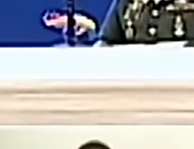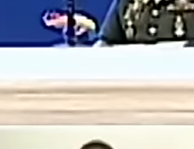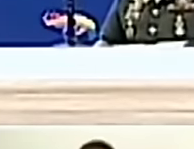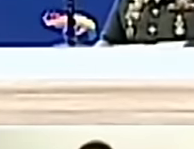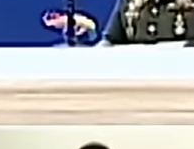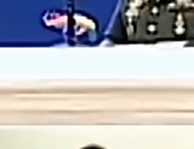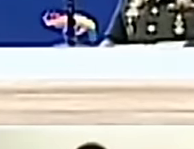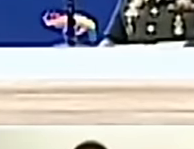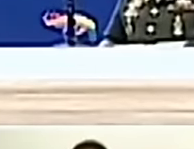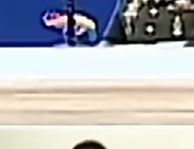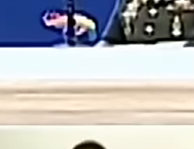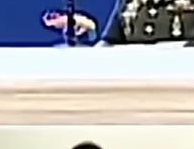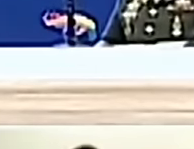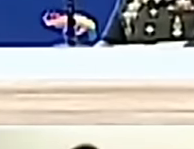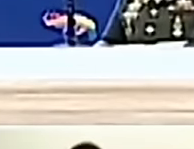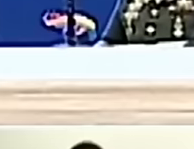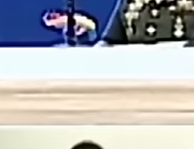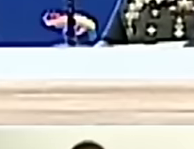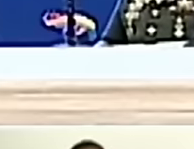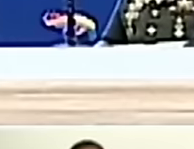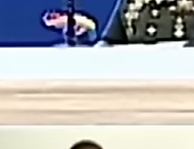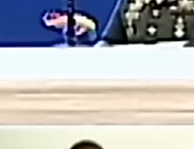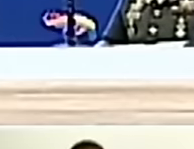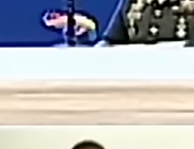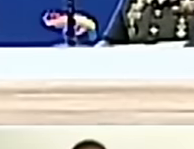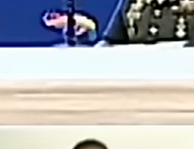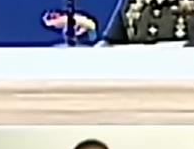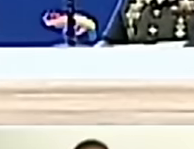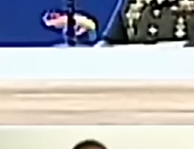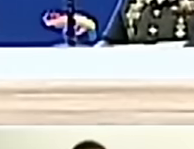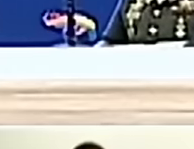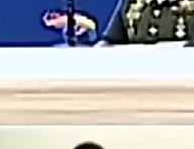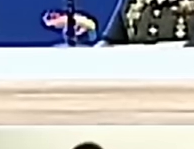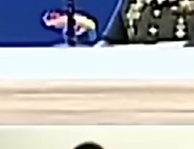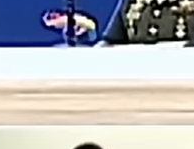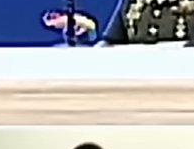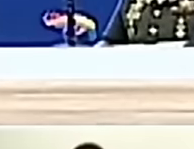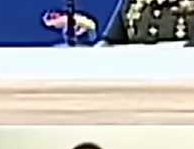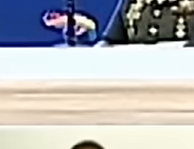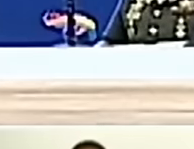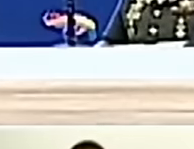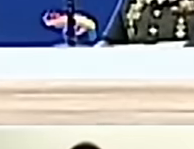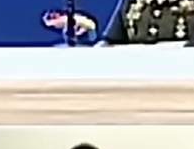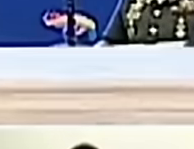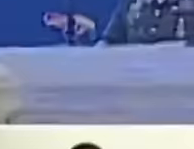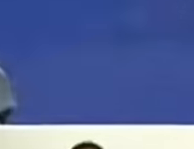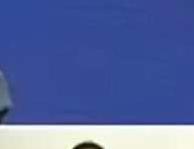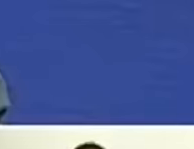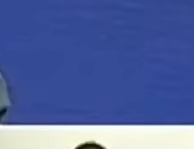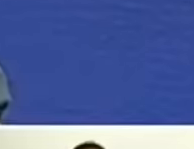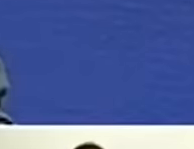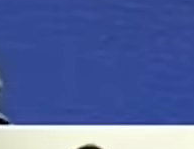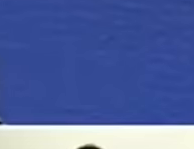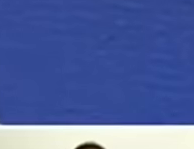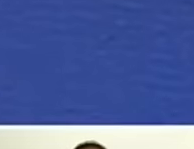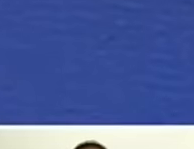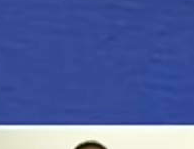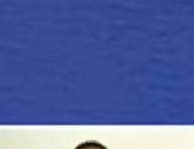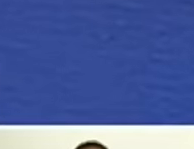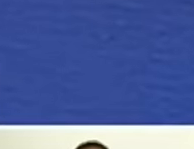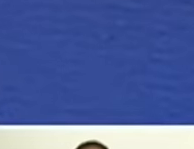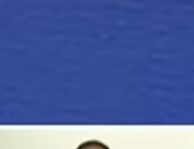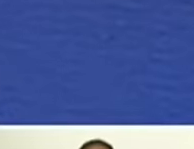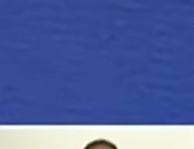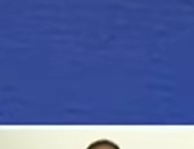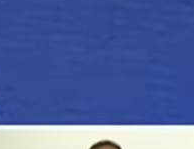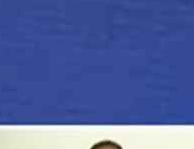vamos a vernos cara a cara, vamos a poner los temas sobre la mesa, vamos a hablar, vamos a canalizar esto. Y ustedes saben qué